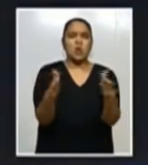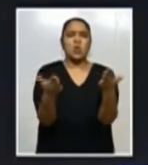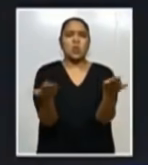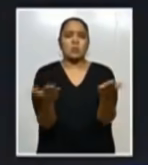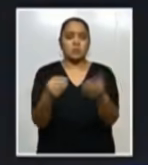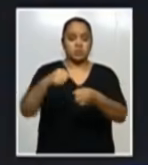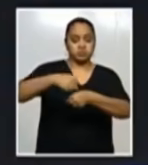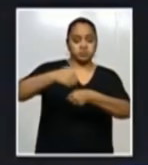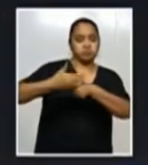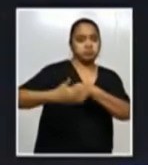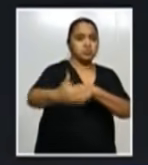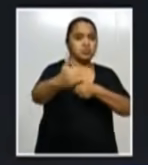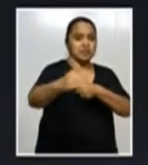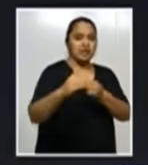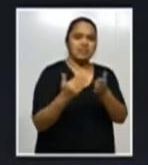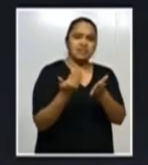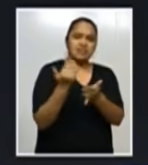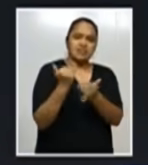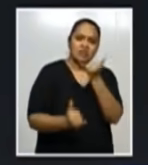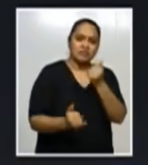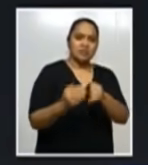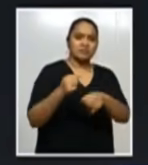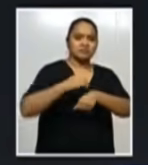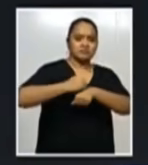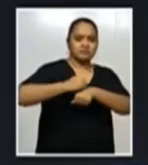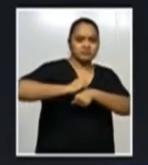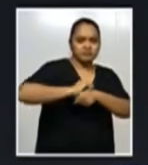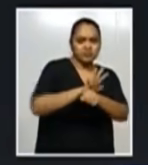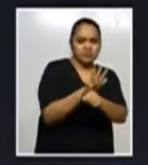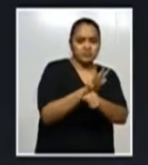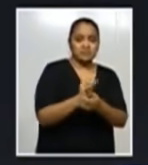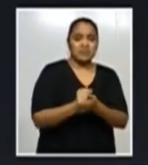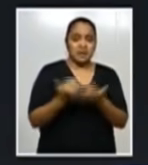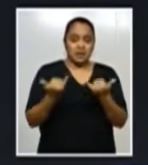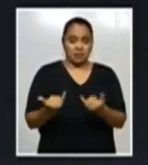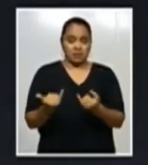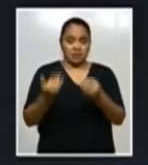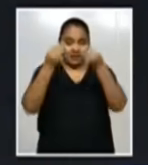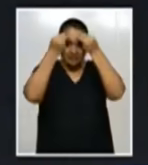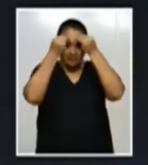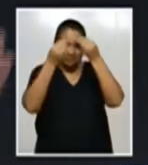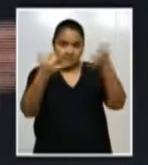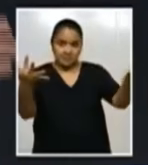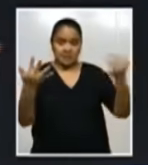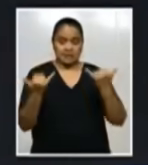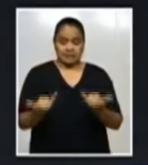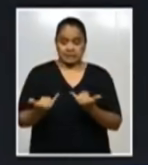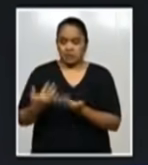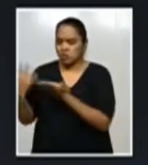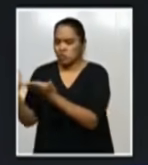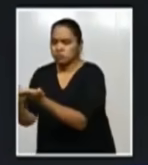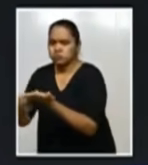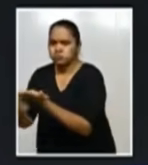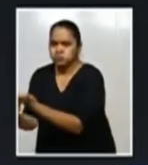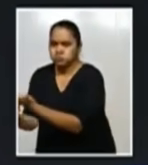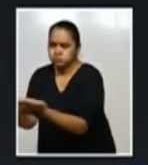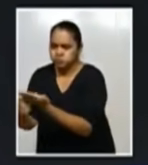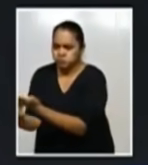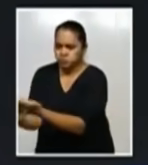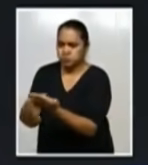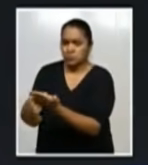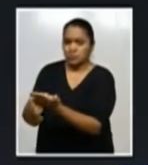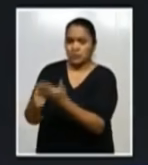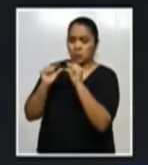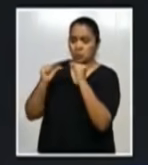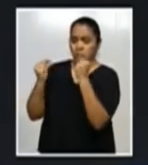pandemia. Hoy damos a conocer al público lo que ya veníamos trabajando y conformando, un